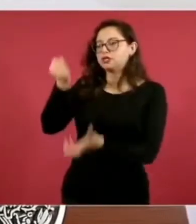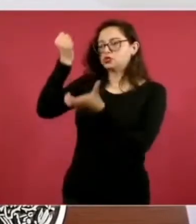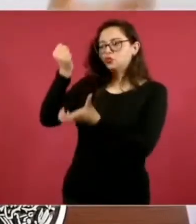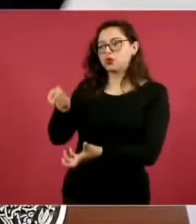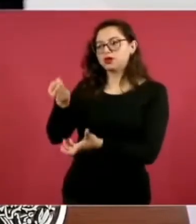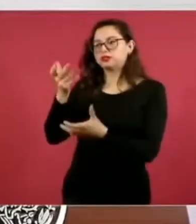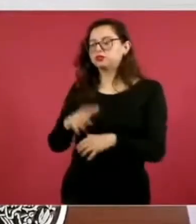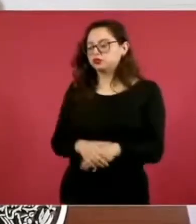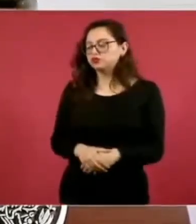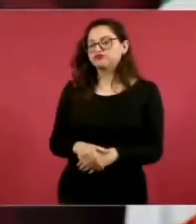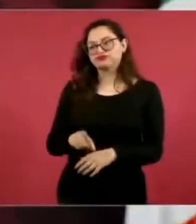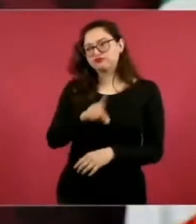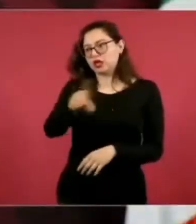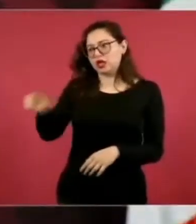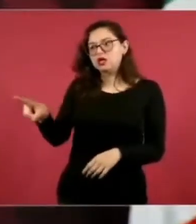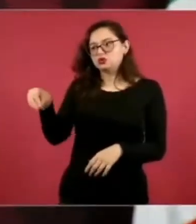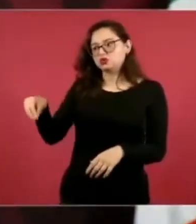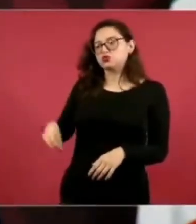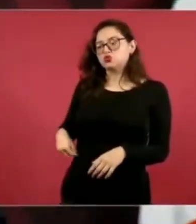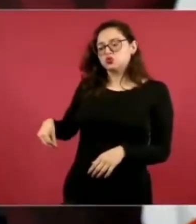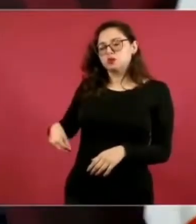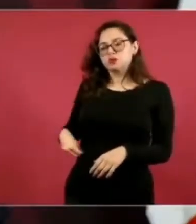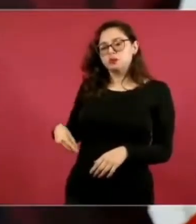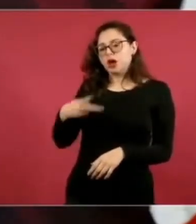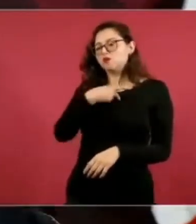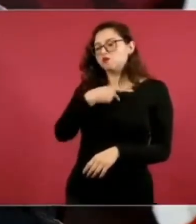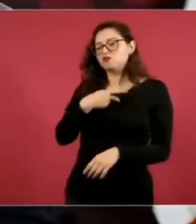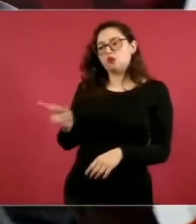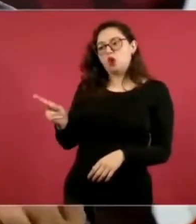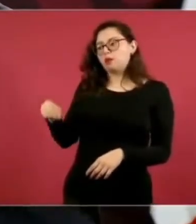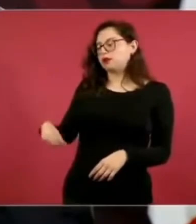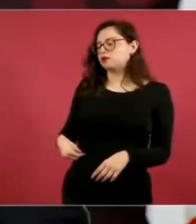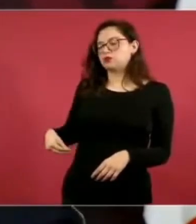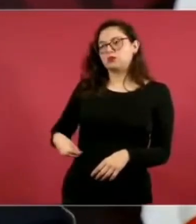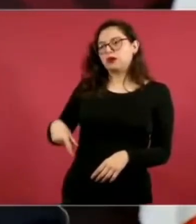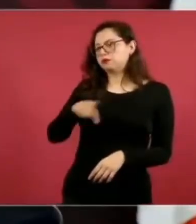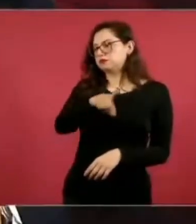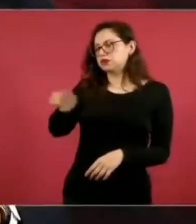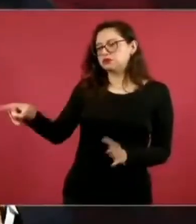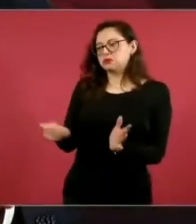y que por eso no se recaudan